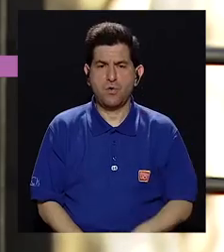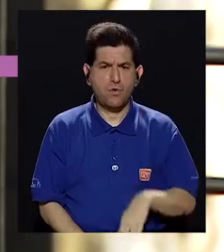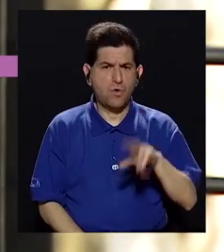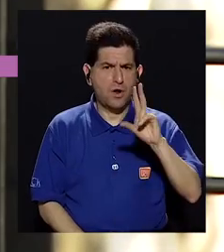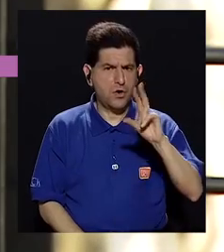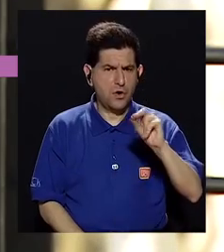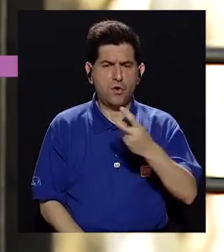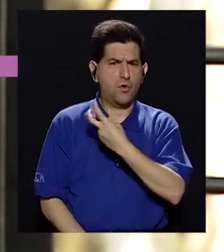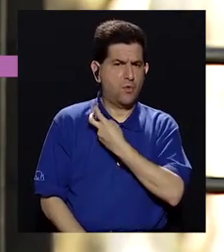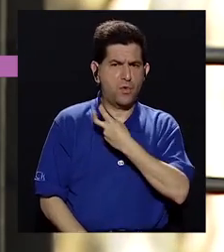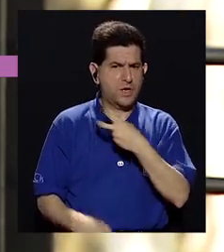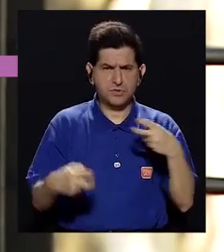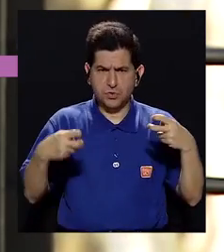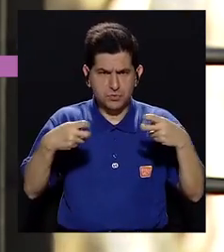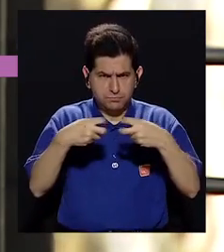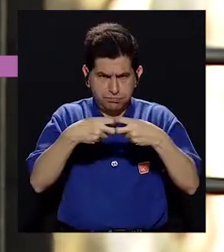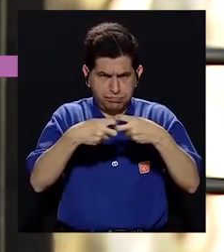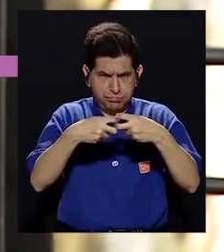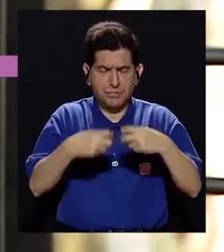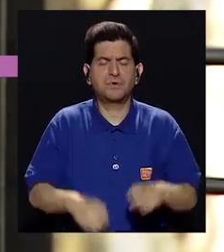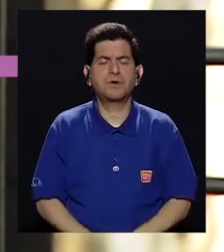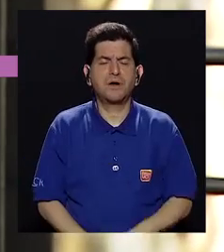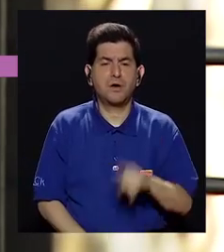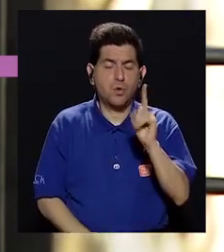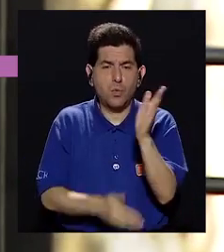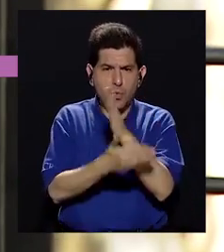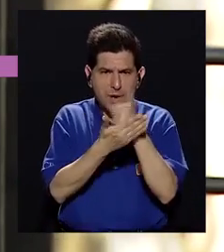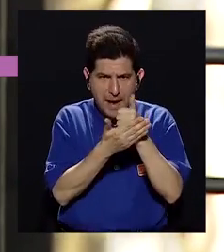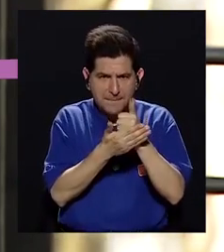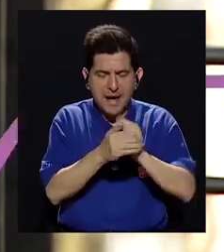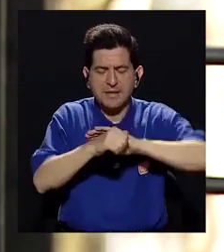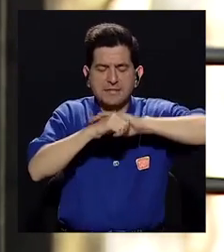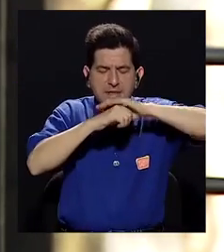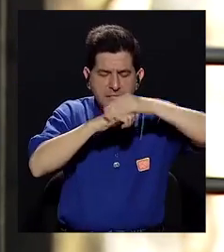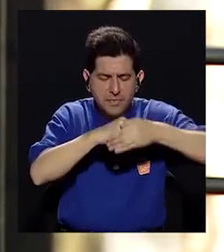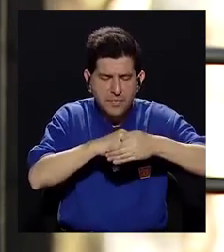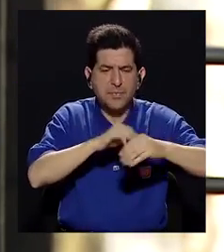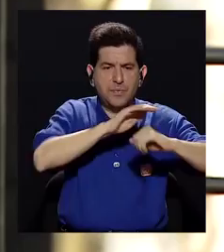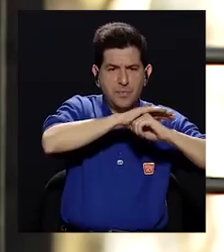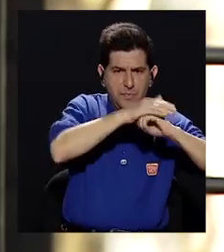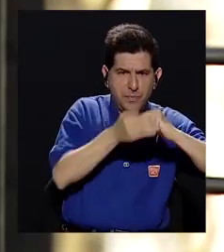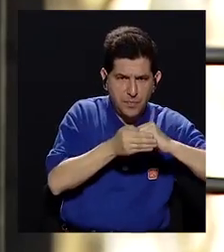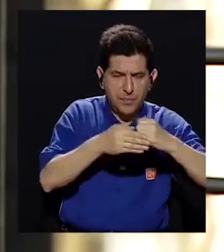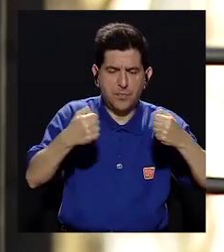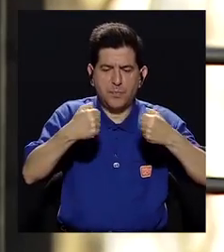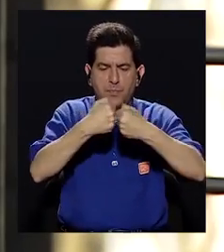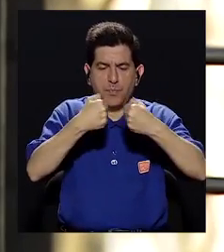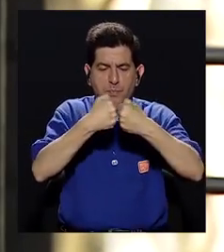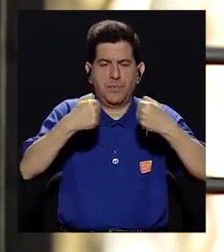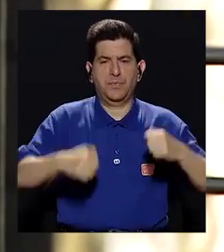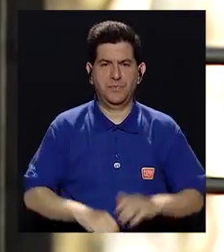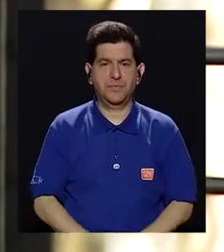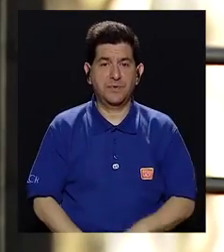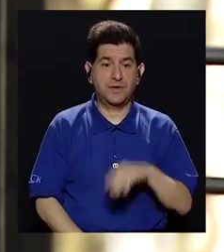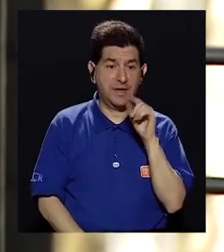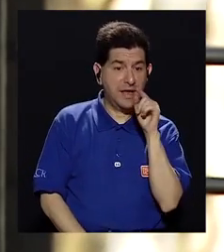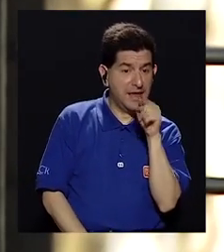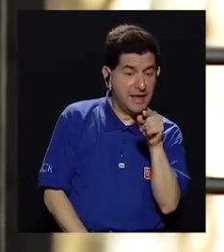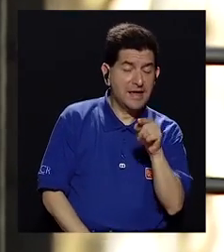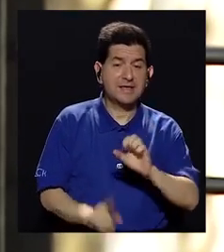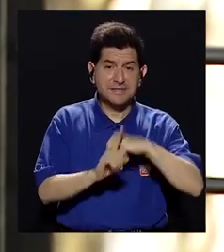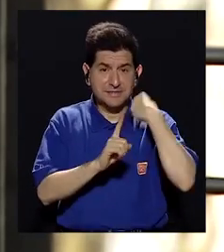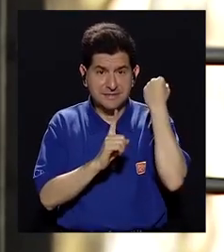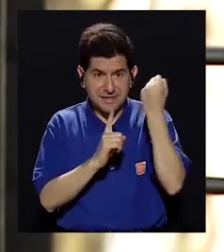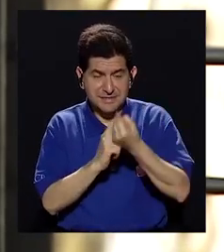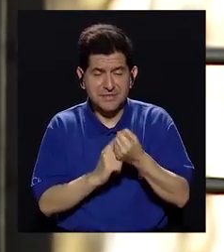hueso. Cuando tenemos una articulación o una pega, hay una capa de cartílago que recubre los dos extremos de los huesos en contacto. Uh-huh. Y